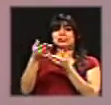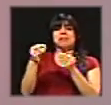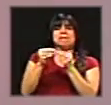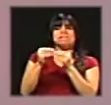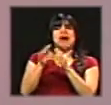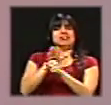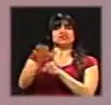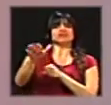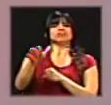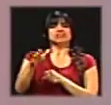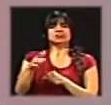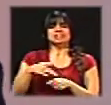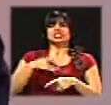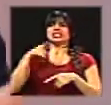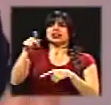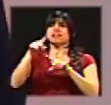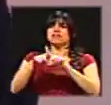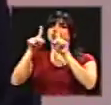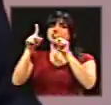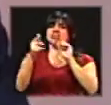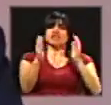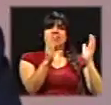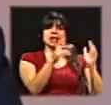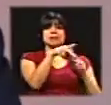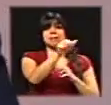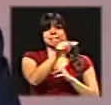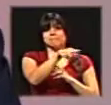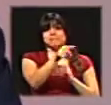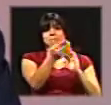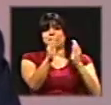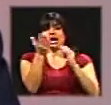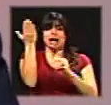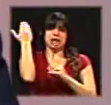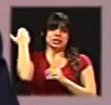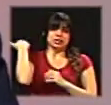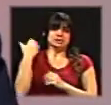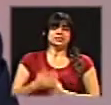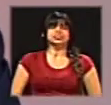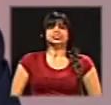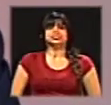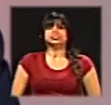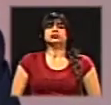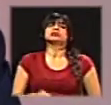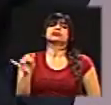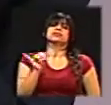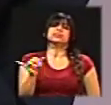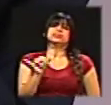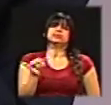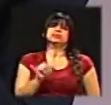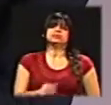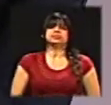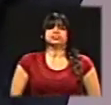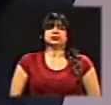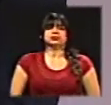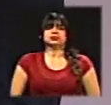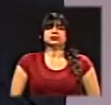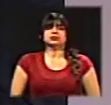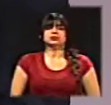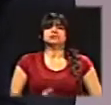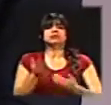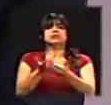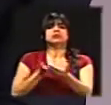así, y más diferenciada de lo que había logrado hacer el PAC en contiendas anteriores. Uh-huh. También se